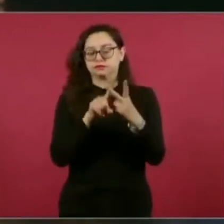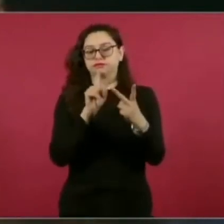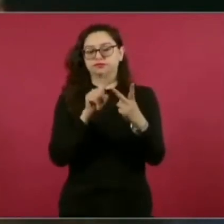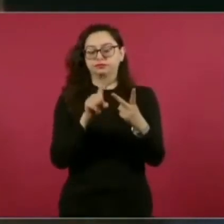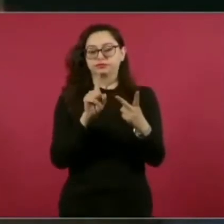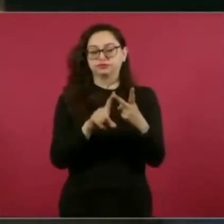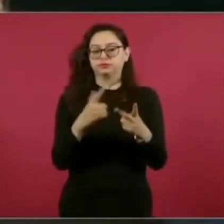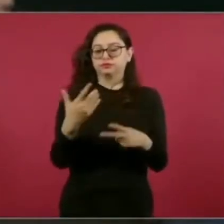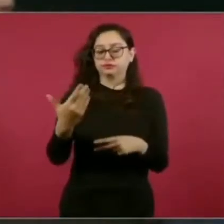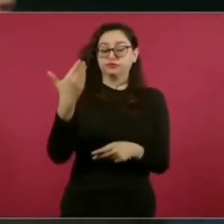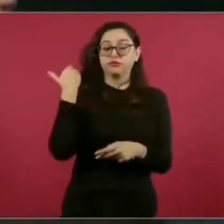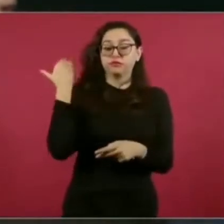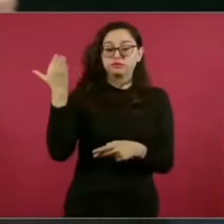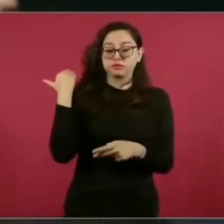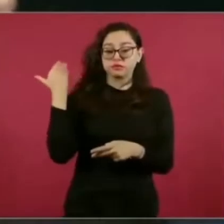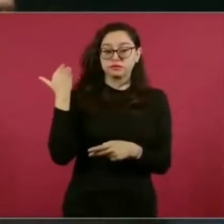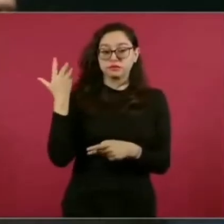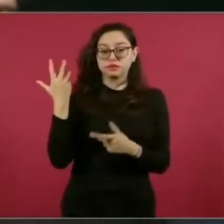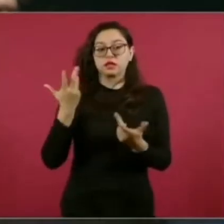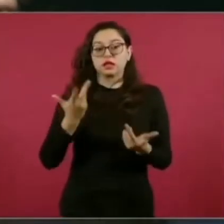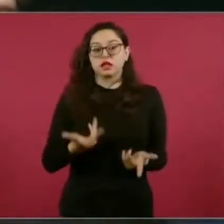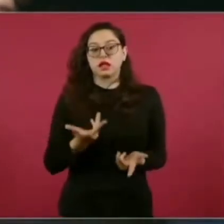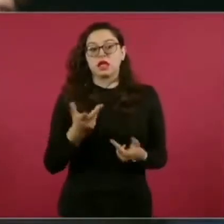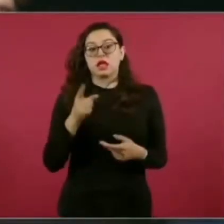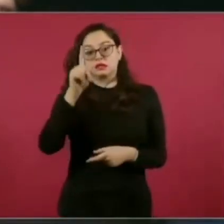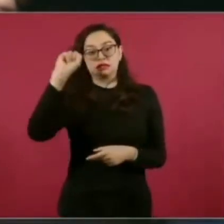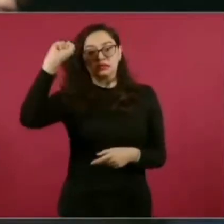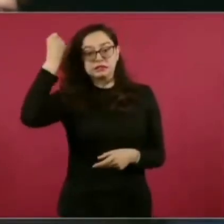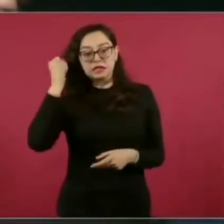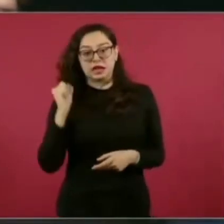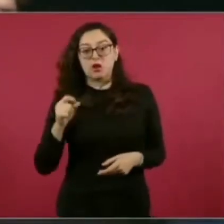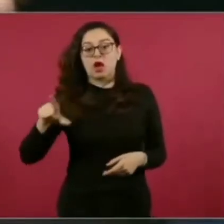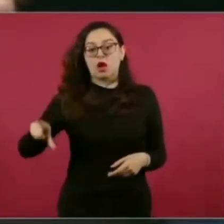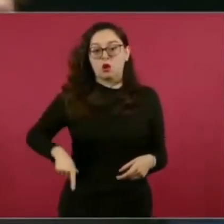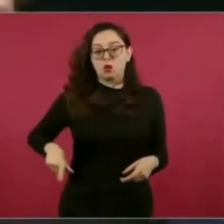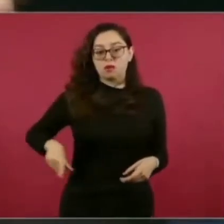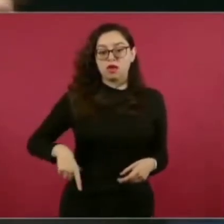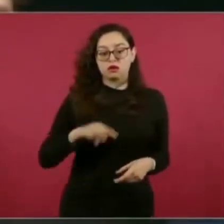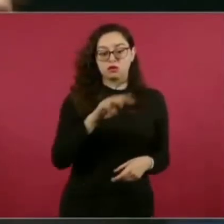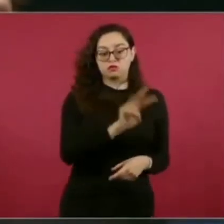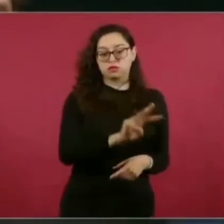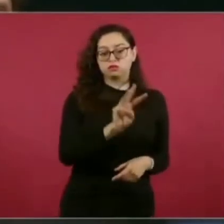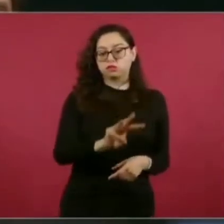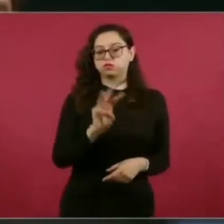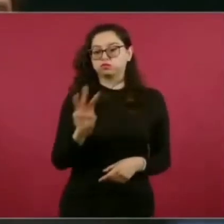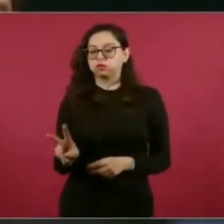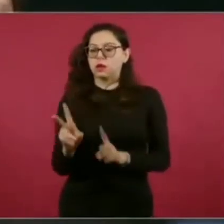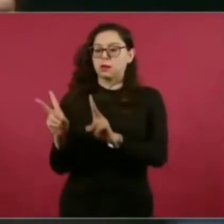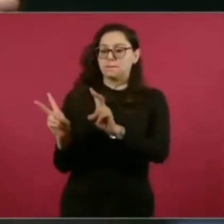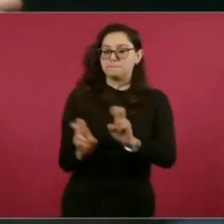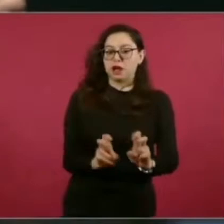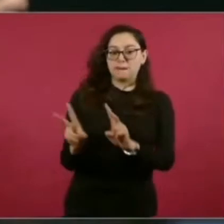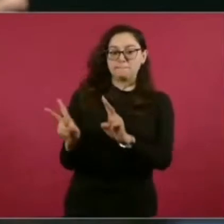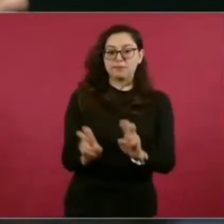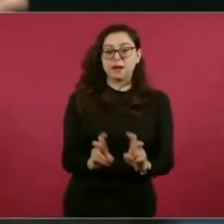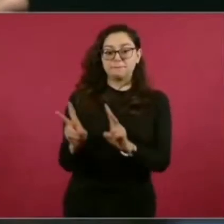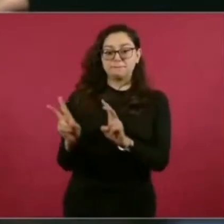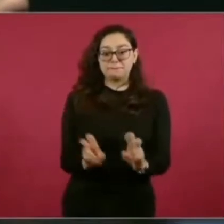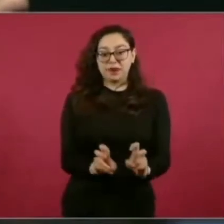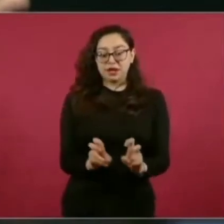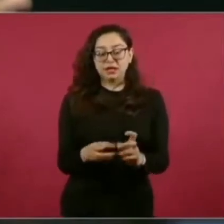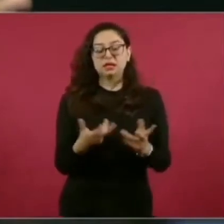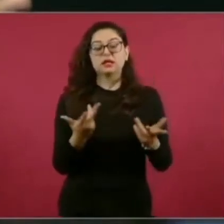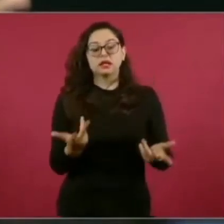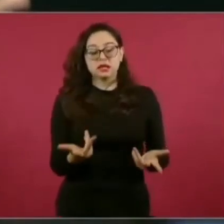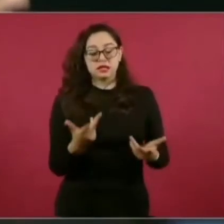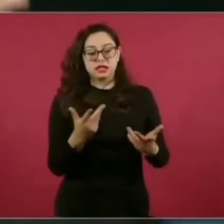unos días a sitios oficiales de Sinaloa a través de esta situación. Pues se lanzaron amenazas